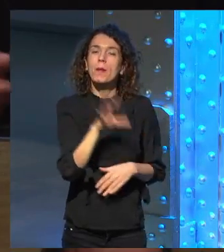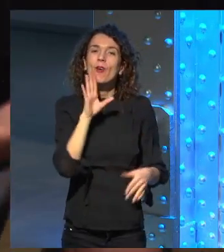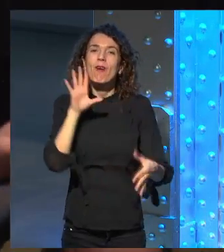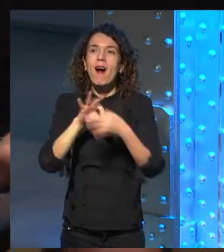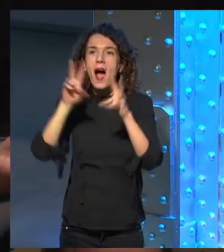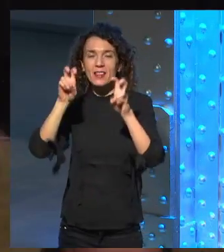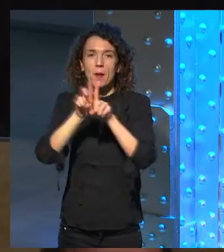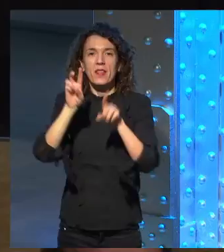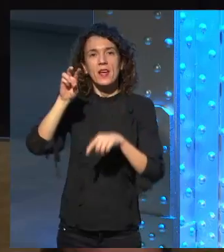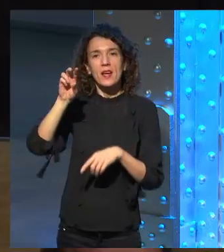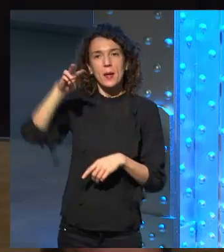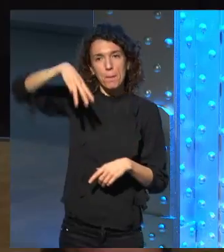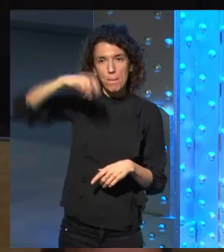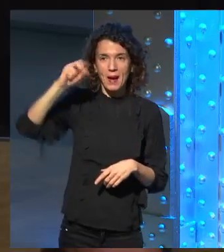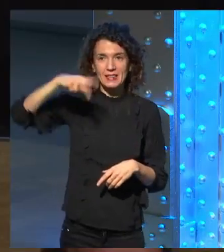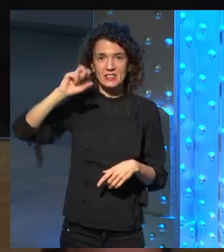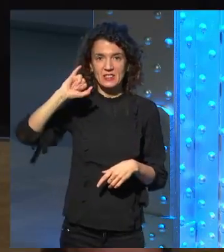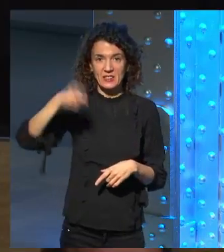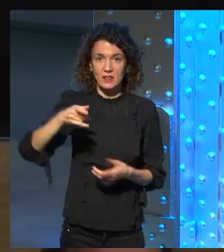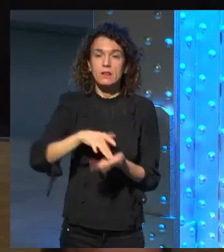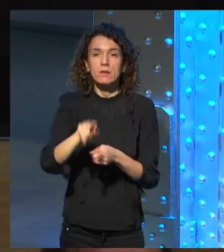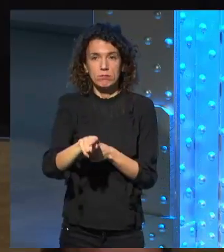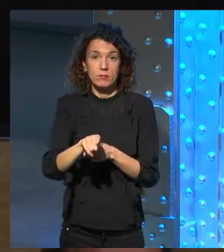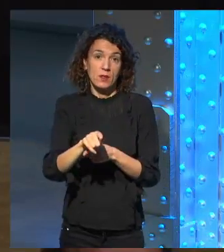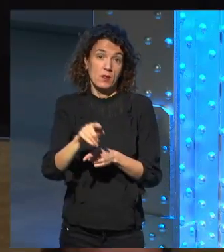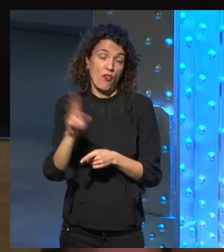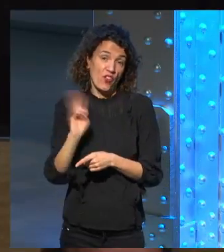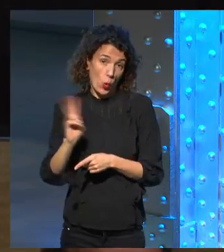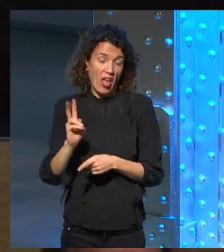de Maxims, ¿no? De la Viuda Alegre.